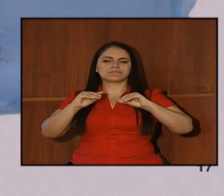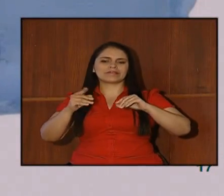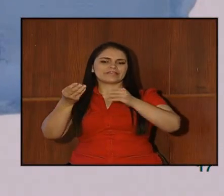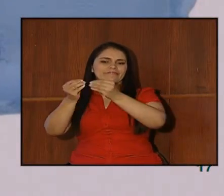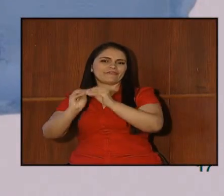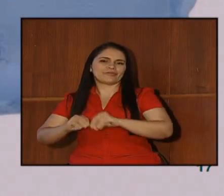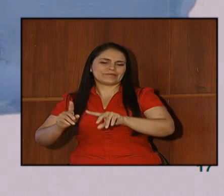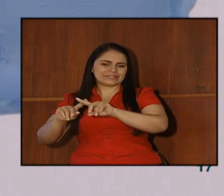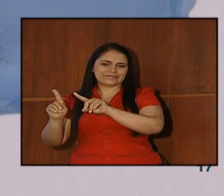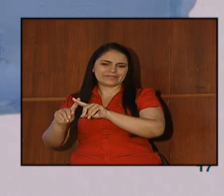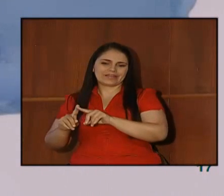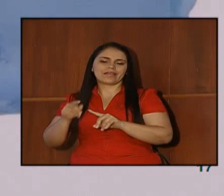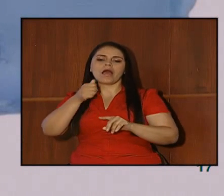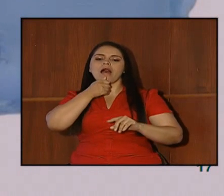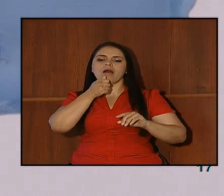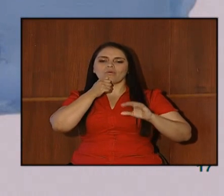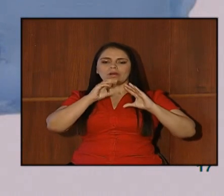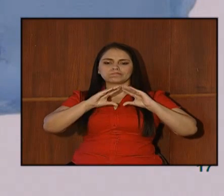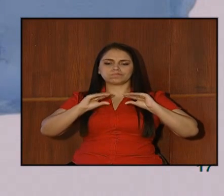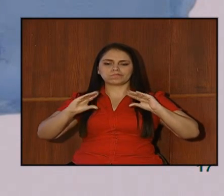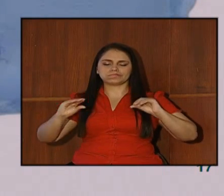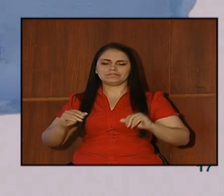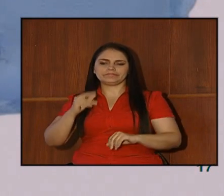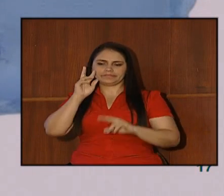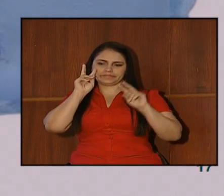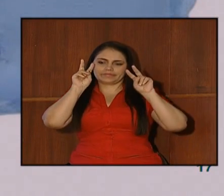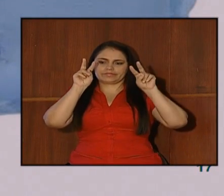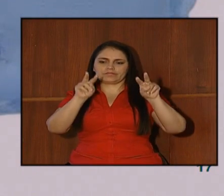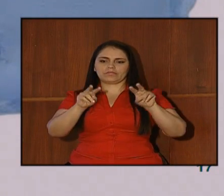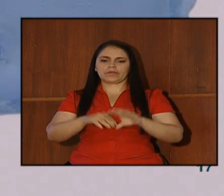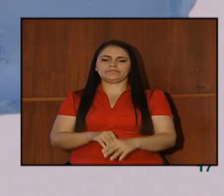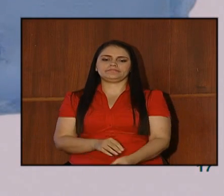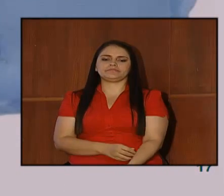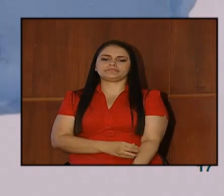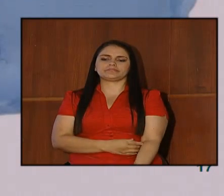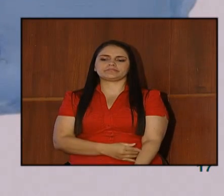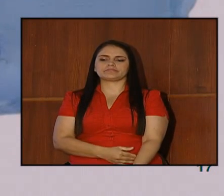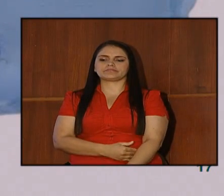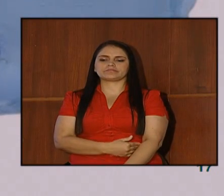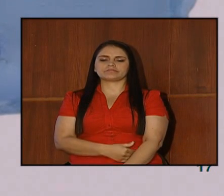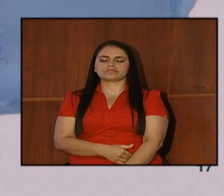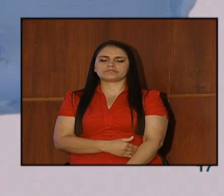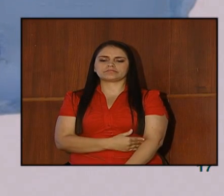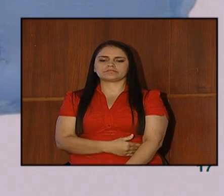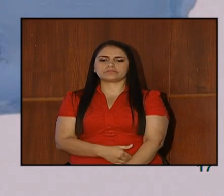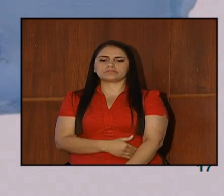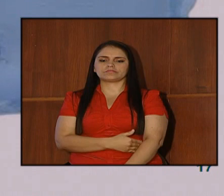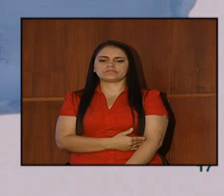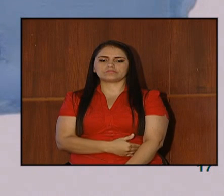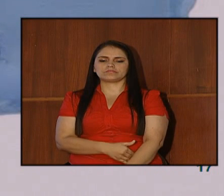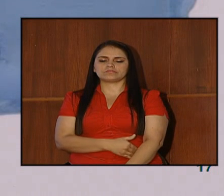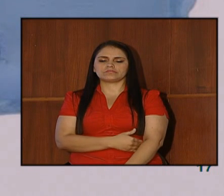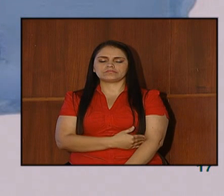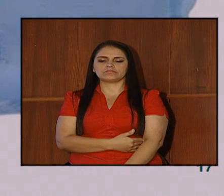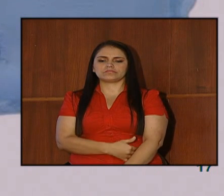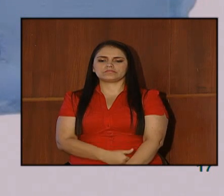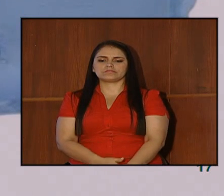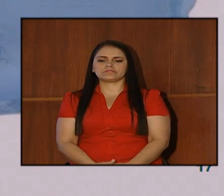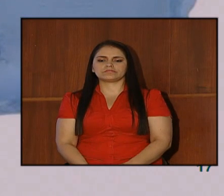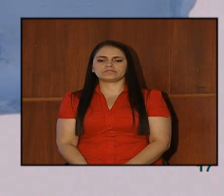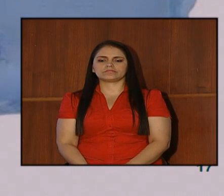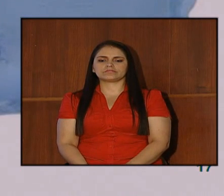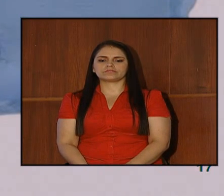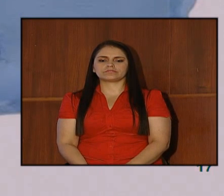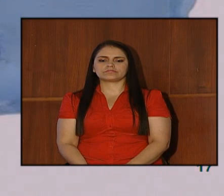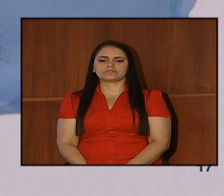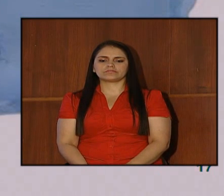¿cierto? Bolsas de agua. Entonces, por ejemplo, acá, si yo veo que un paciente constantemente me voltea